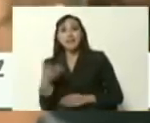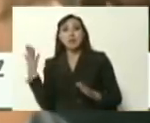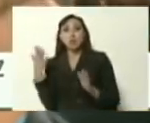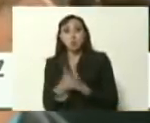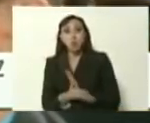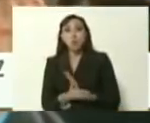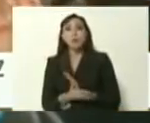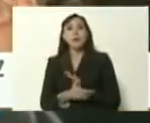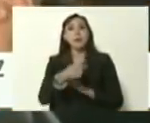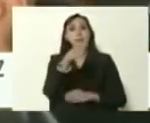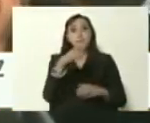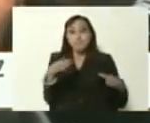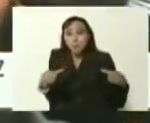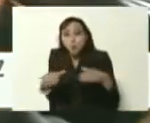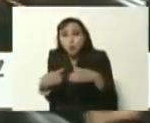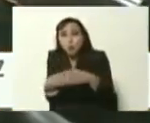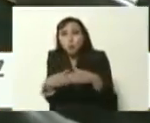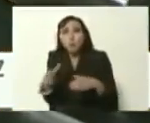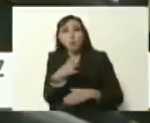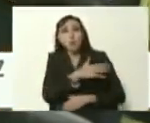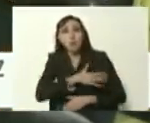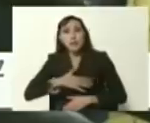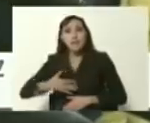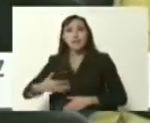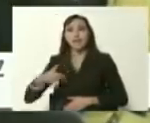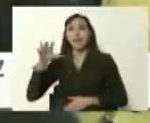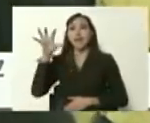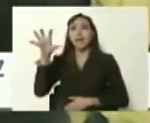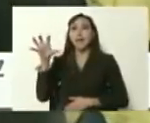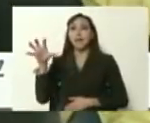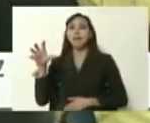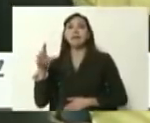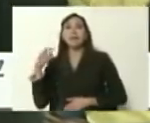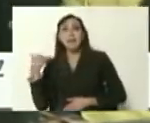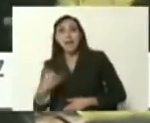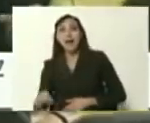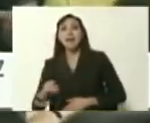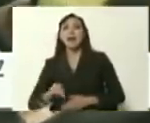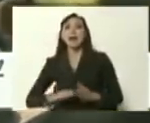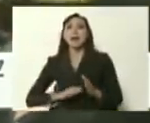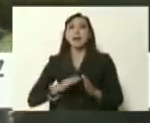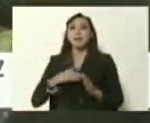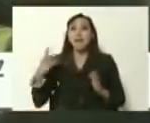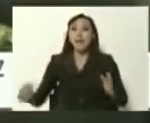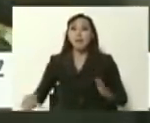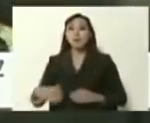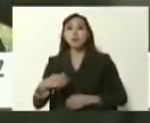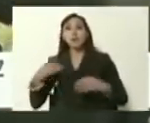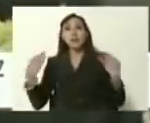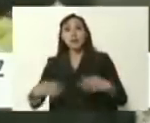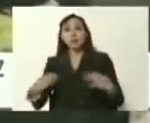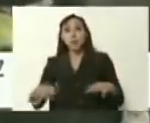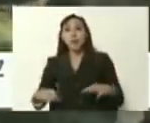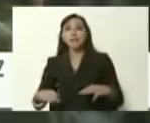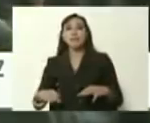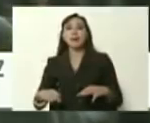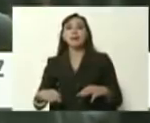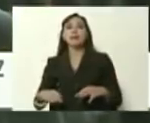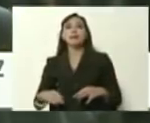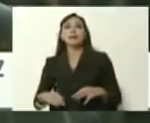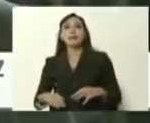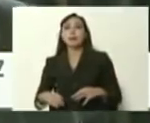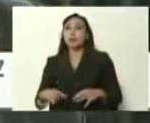minoría que quiere que el Estado reconozca en ellos derechos que la propia naturaleza del vínculo les